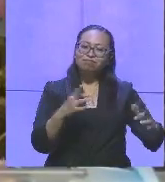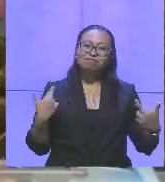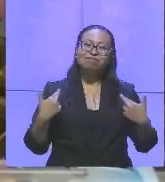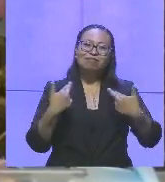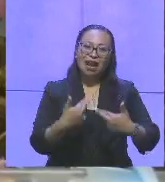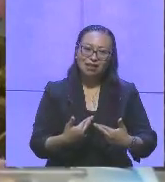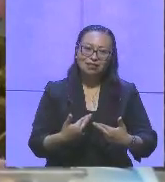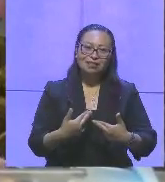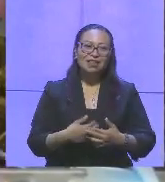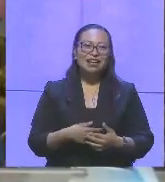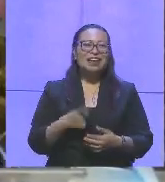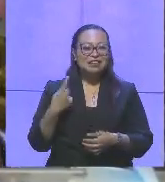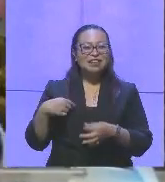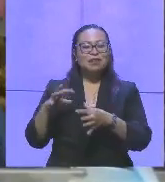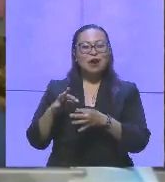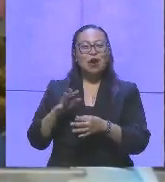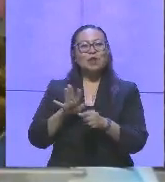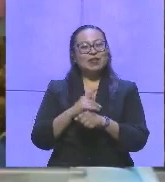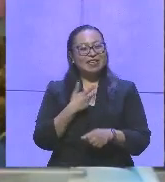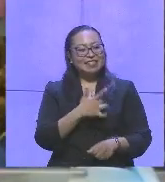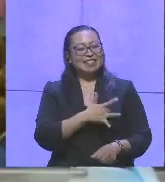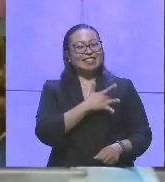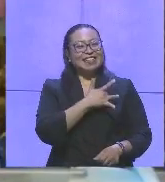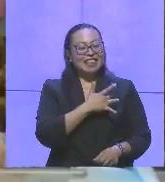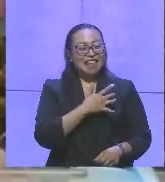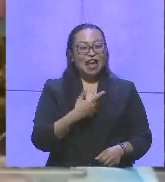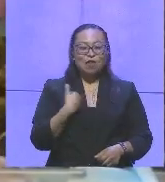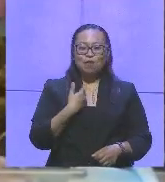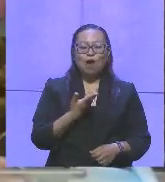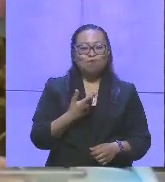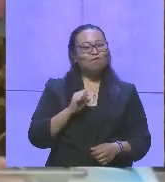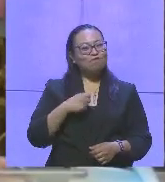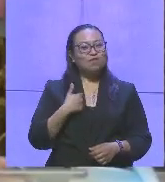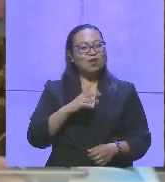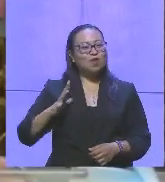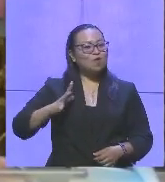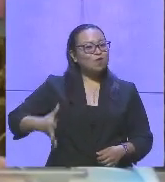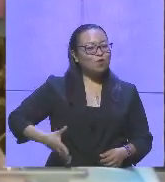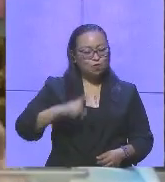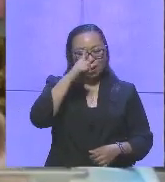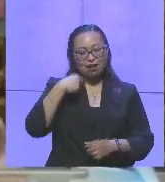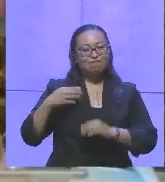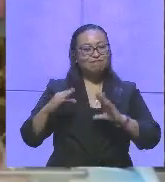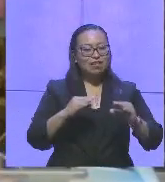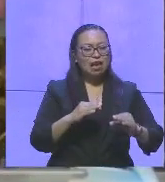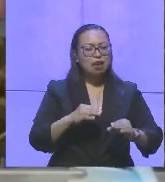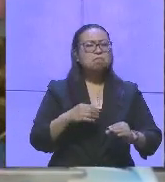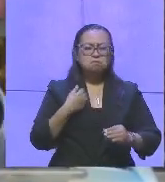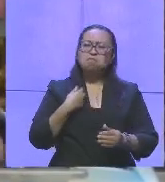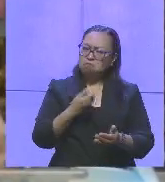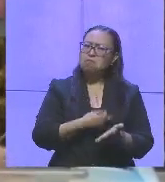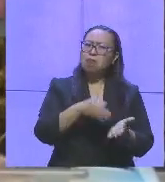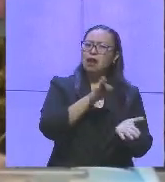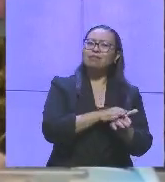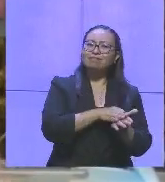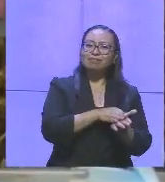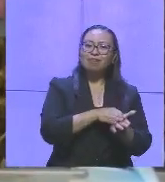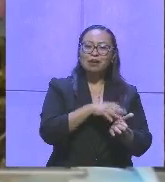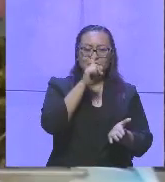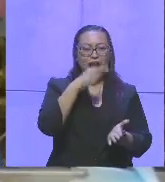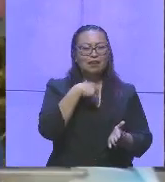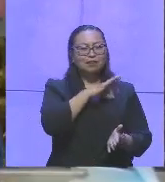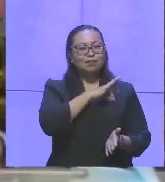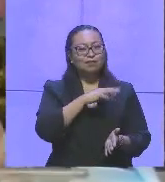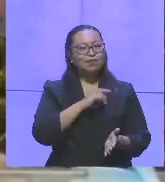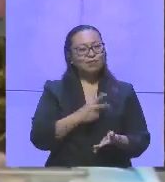mucha vehemencia y con mucha solvencia, y lo hizo con mucha valentía, cabe decir,